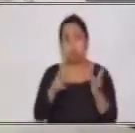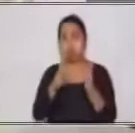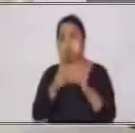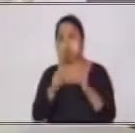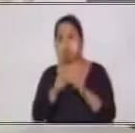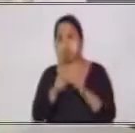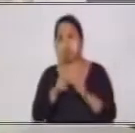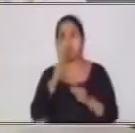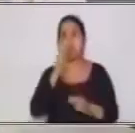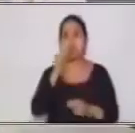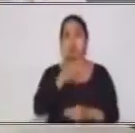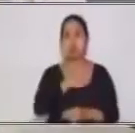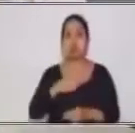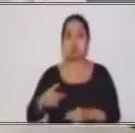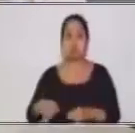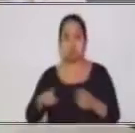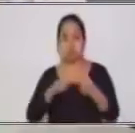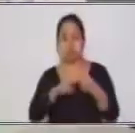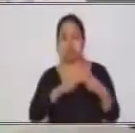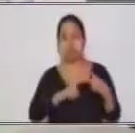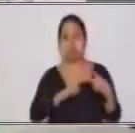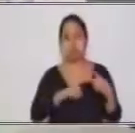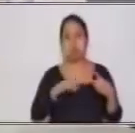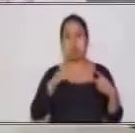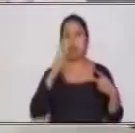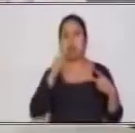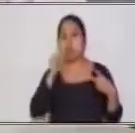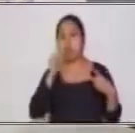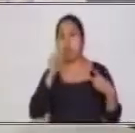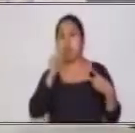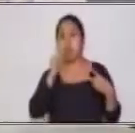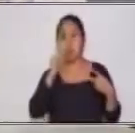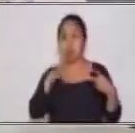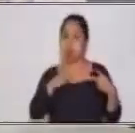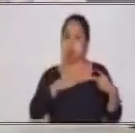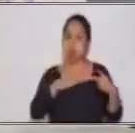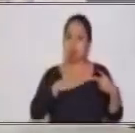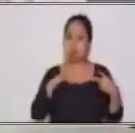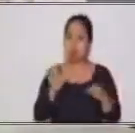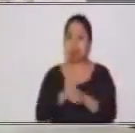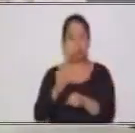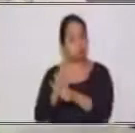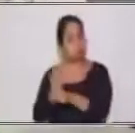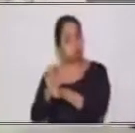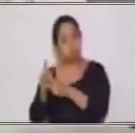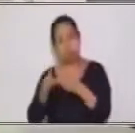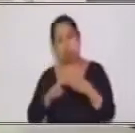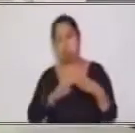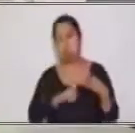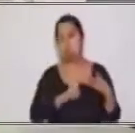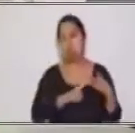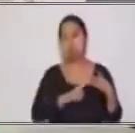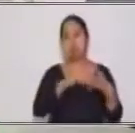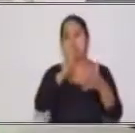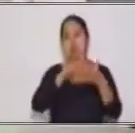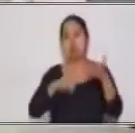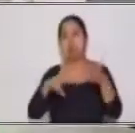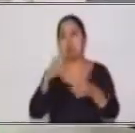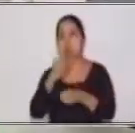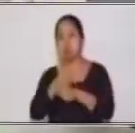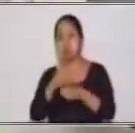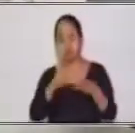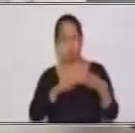Señor Presidente, El Hombre que lo tenía todo, y así existen un sinfín leyendas de Guatemala. En fin, puedo hablarles de un